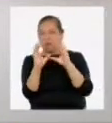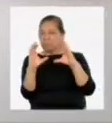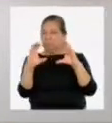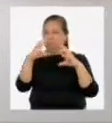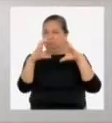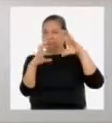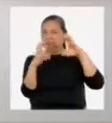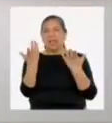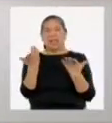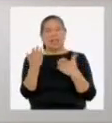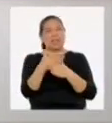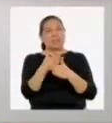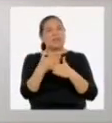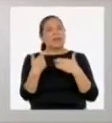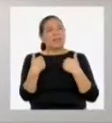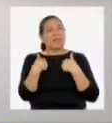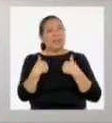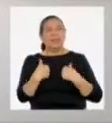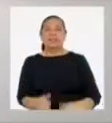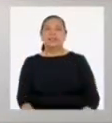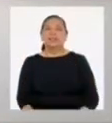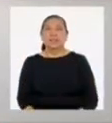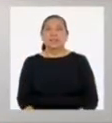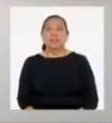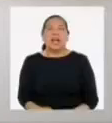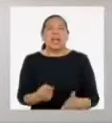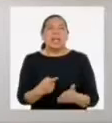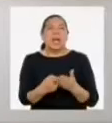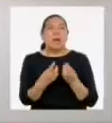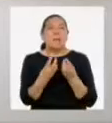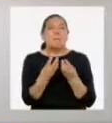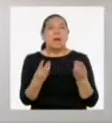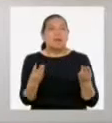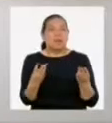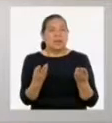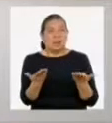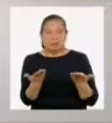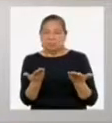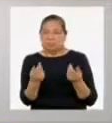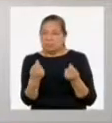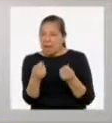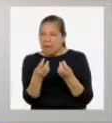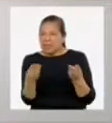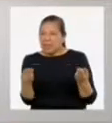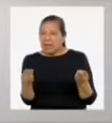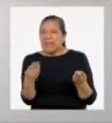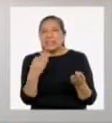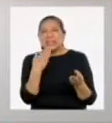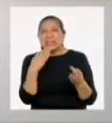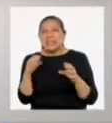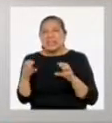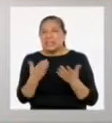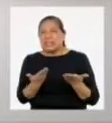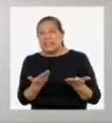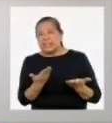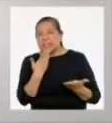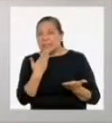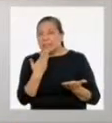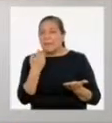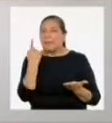forma? ¿Qué partes tiene? ¿De qué material es? ¿Quiénes lo